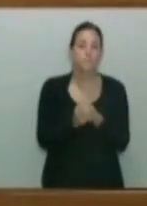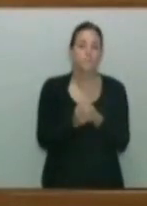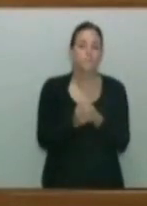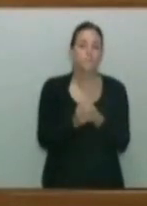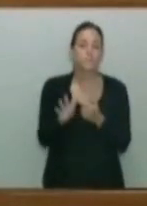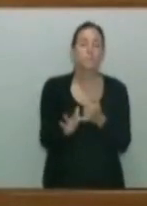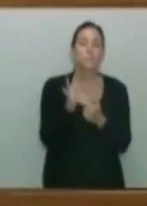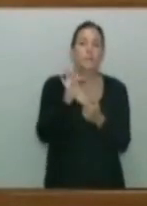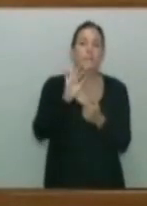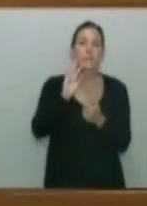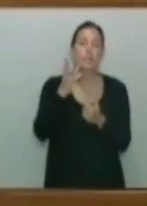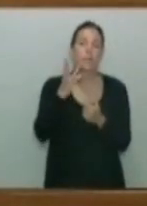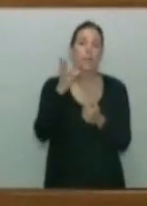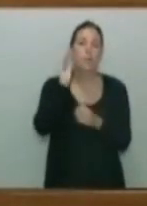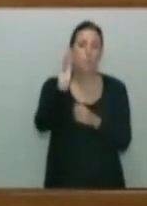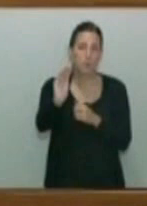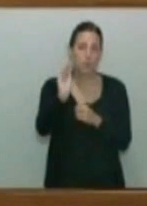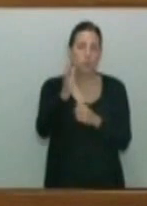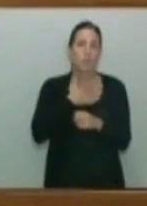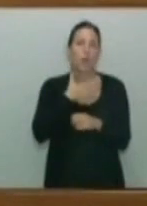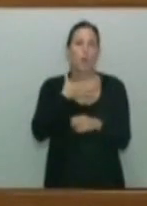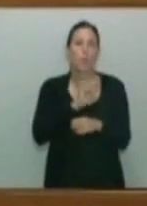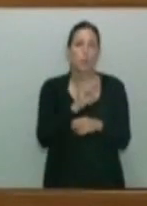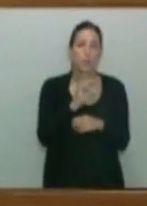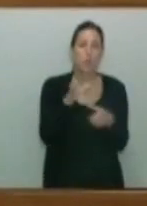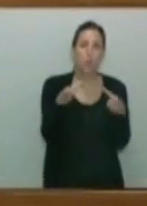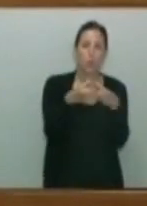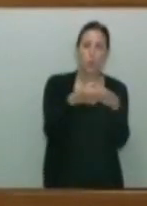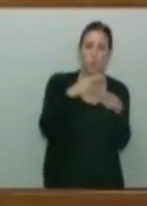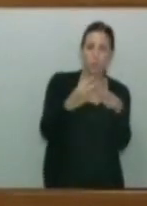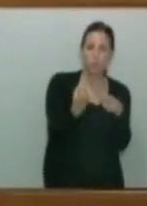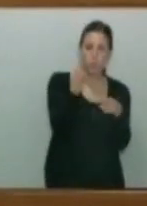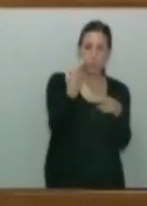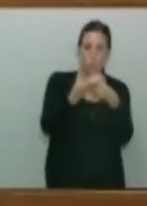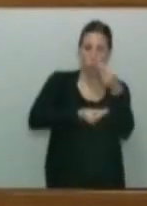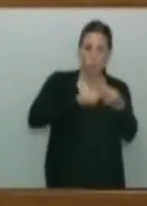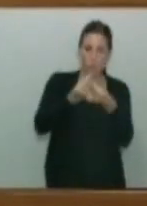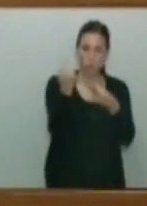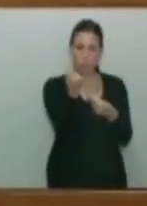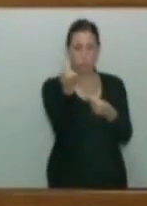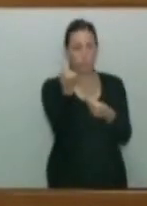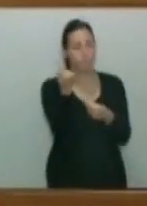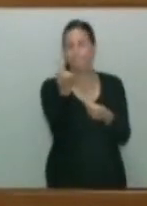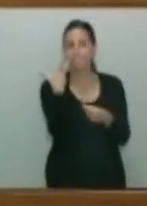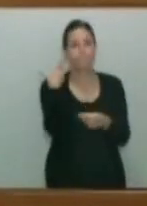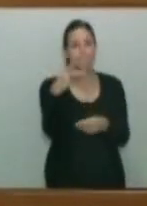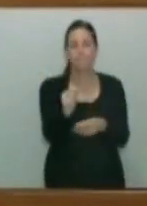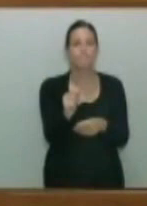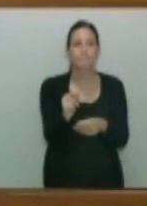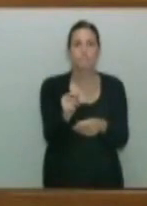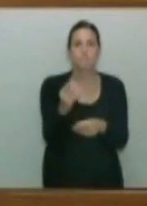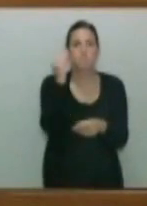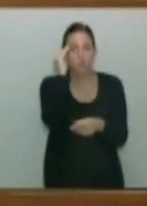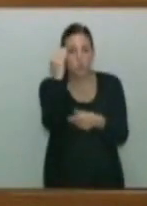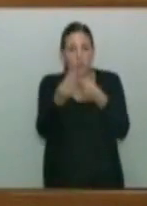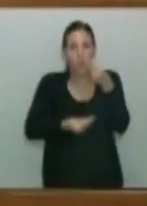Y, además, una tercera pregunta. ¿Puede hacerlo un solo partido? No. Creo que no puede hacerlo ni debe hacerlo